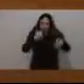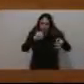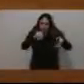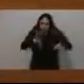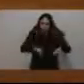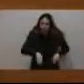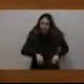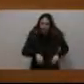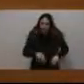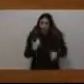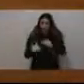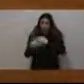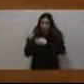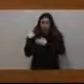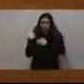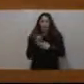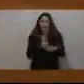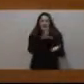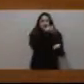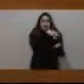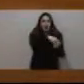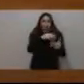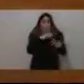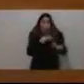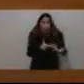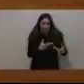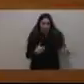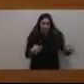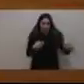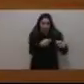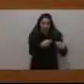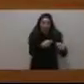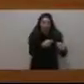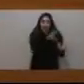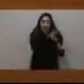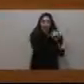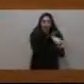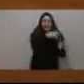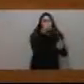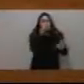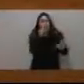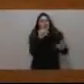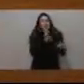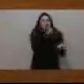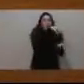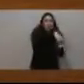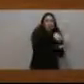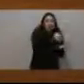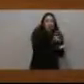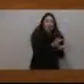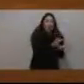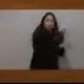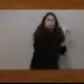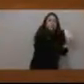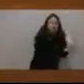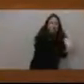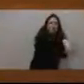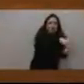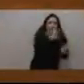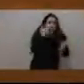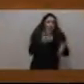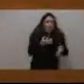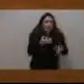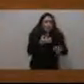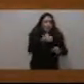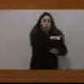momento, la instalación actual de la regasificadora, porque tampoco se sabe si había que situarla ahí, había que situarla más adelante, donde fuese, era